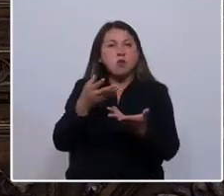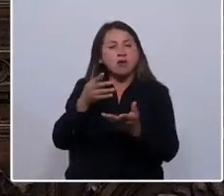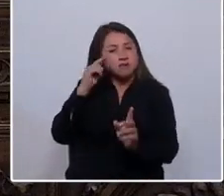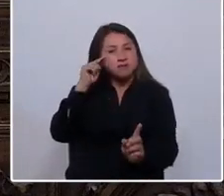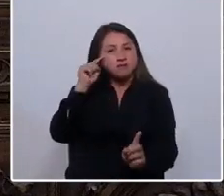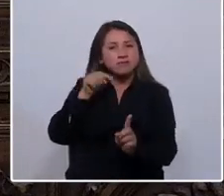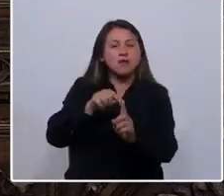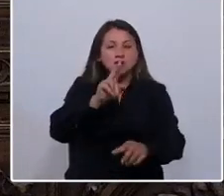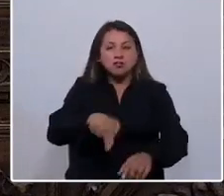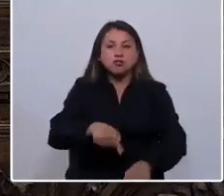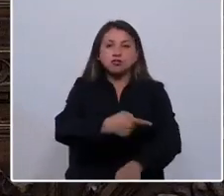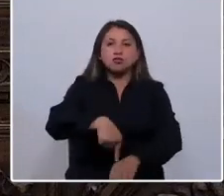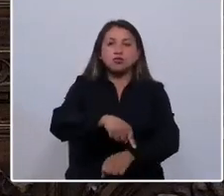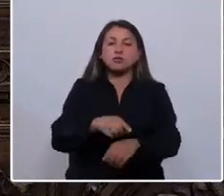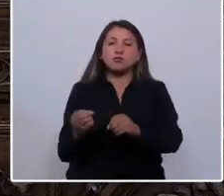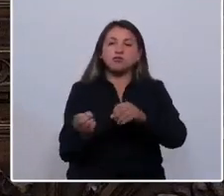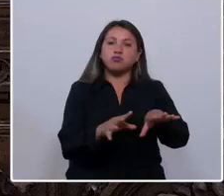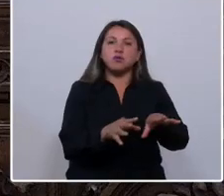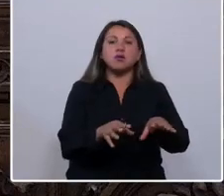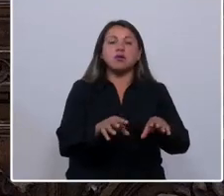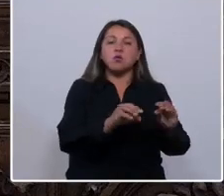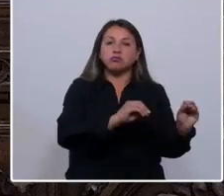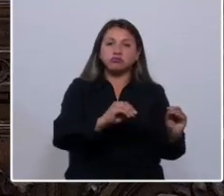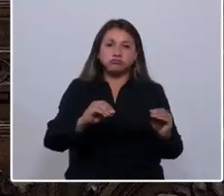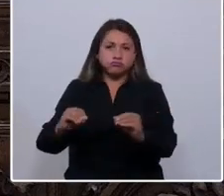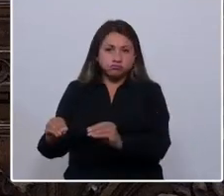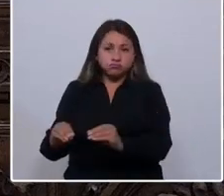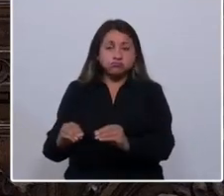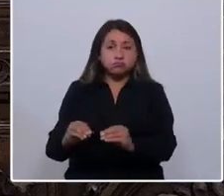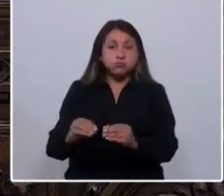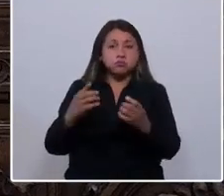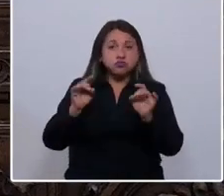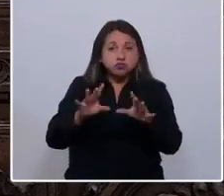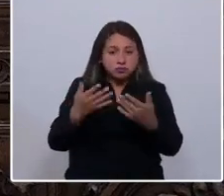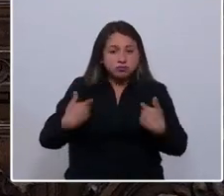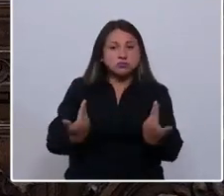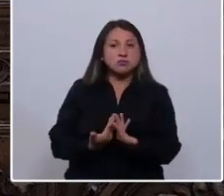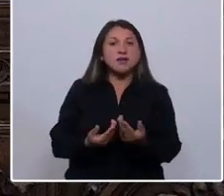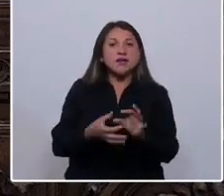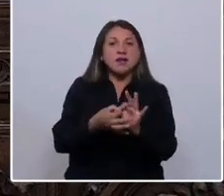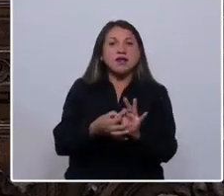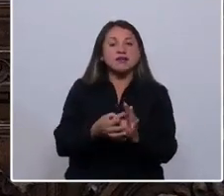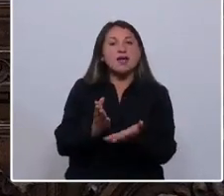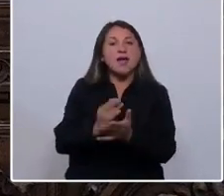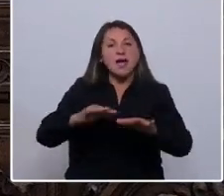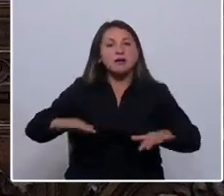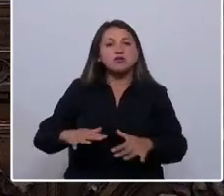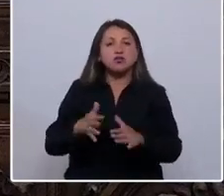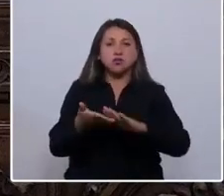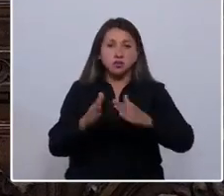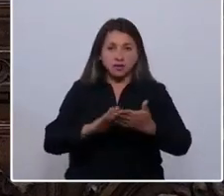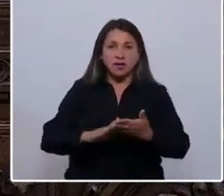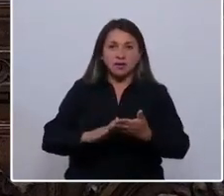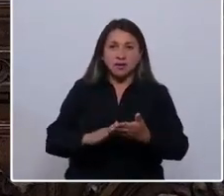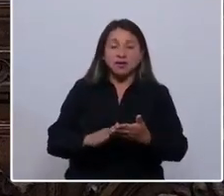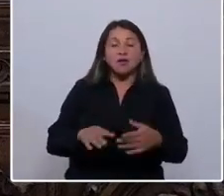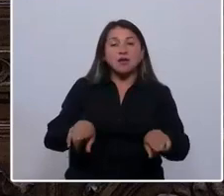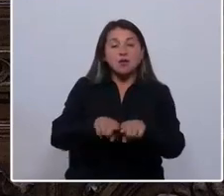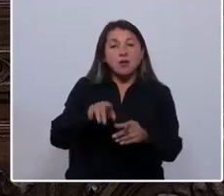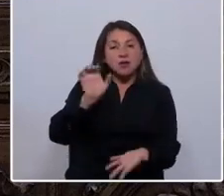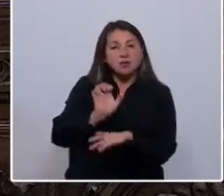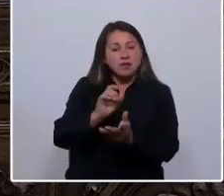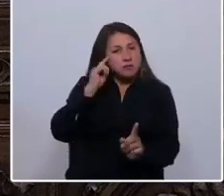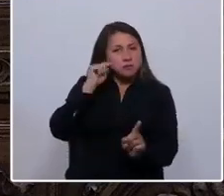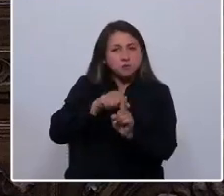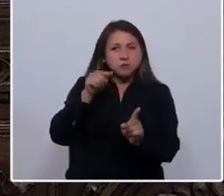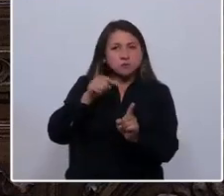hemos sido abandonadas y postergadas, porque somos lo que somos gracias a la acción comunitaria y a pesar del Estado centralista,